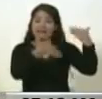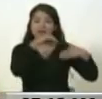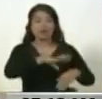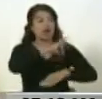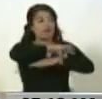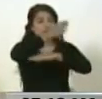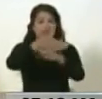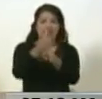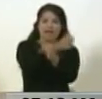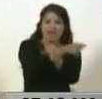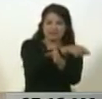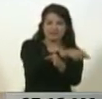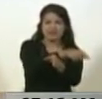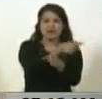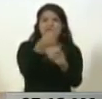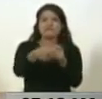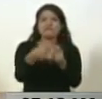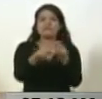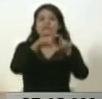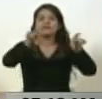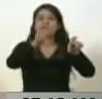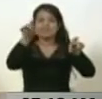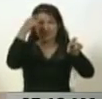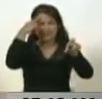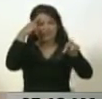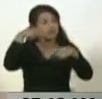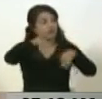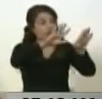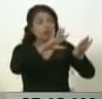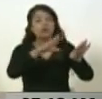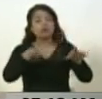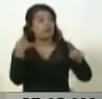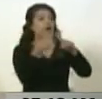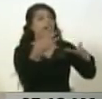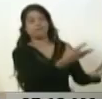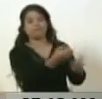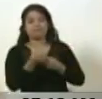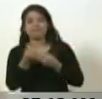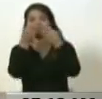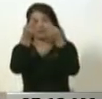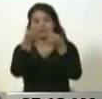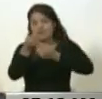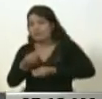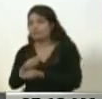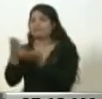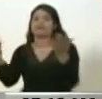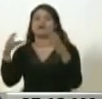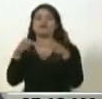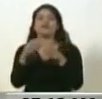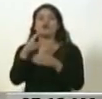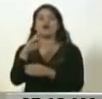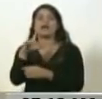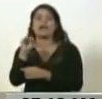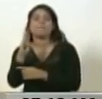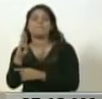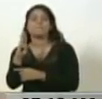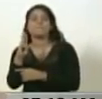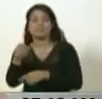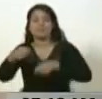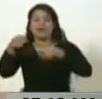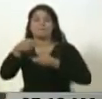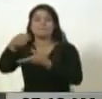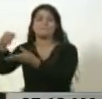quisieron meterlo de manera ilegal. Y a esto entonces le asociamos las medidas que adicionalmente en el día de ayer anunció el